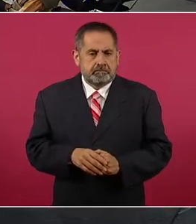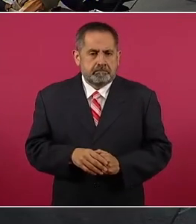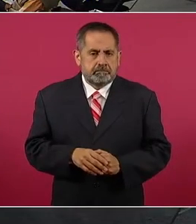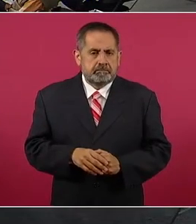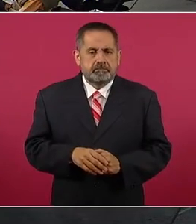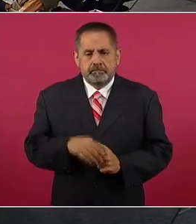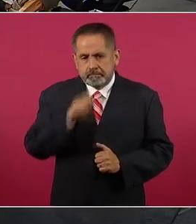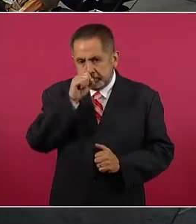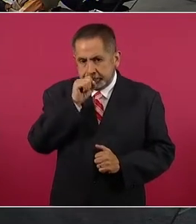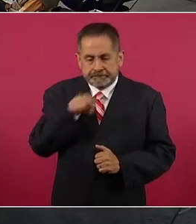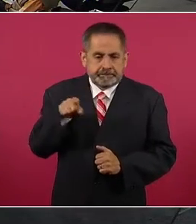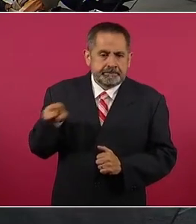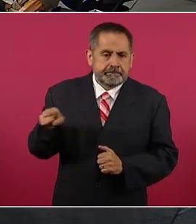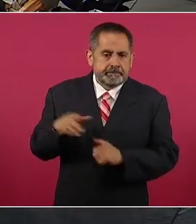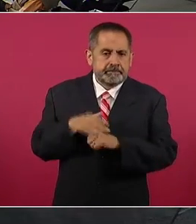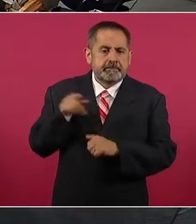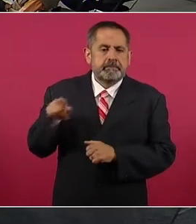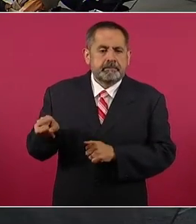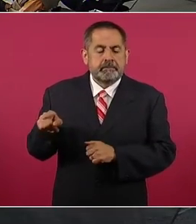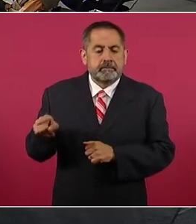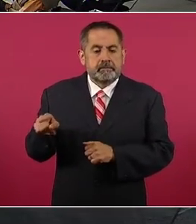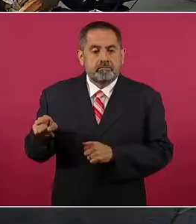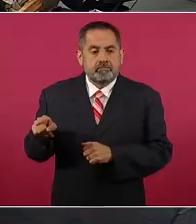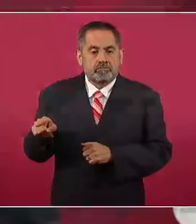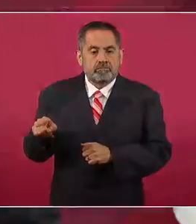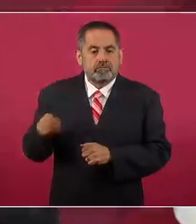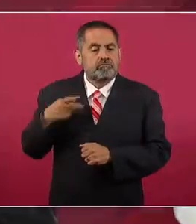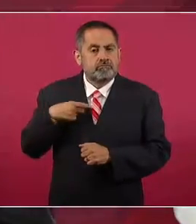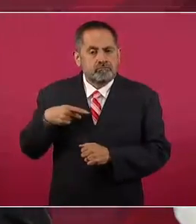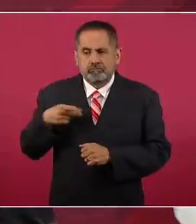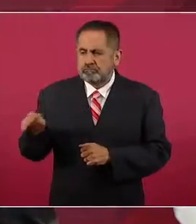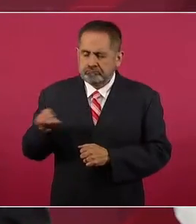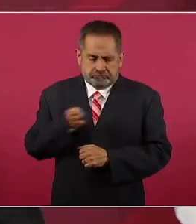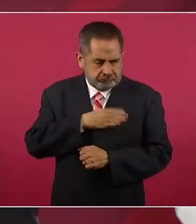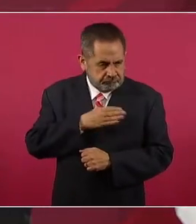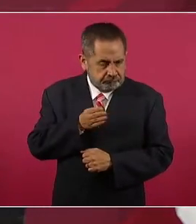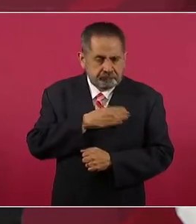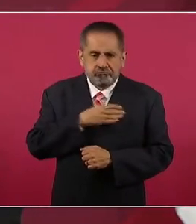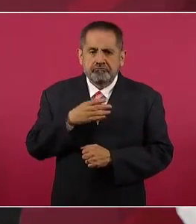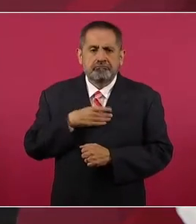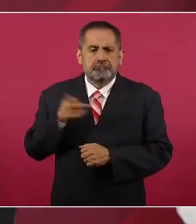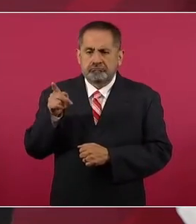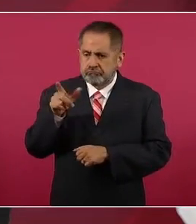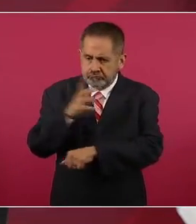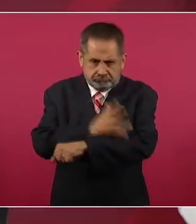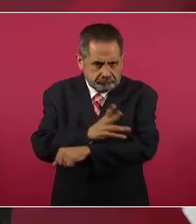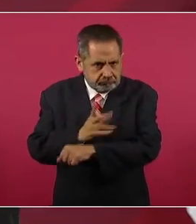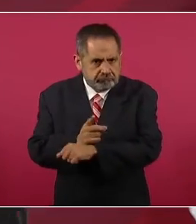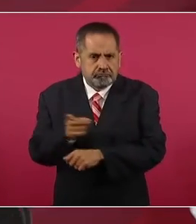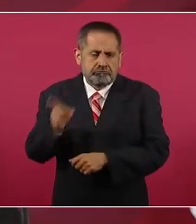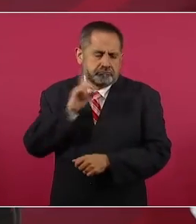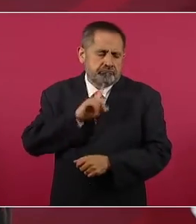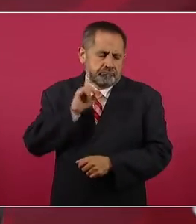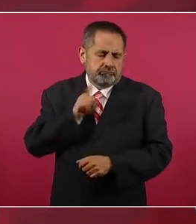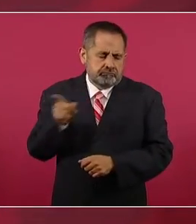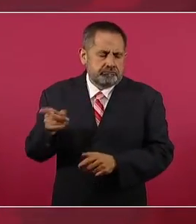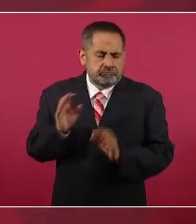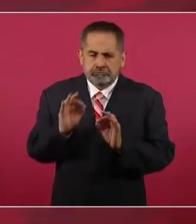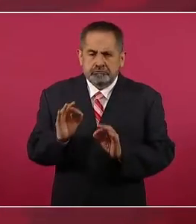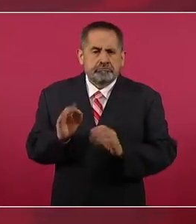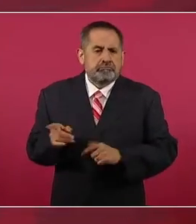También por lo mismo, porque además de que es una mujer buena, honesta,